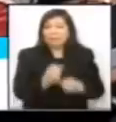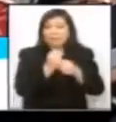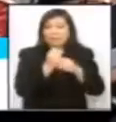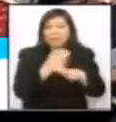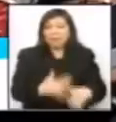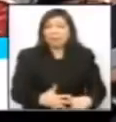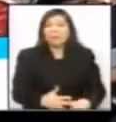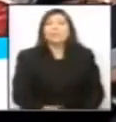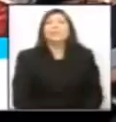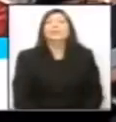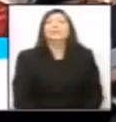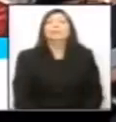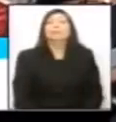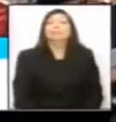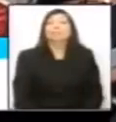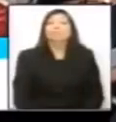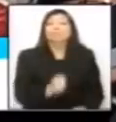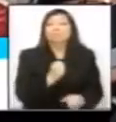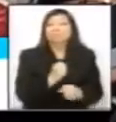Renuncia.